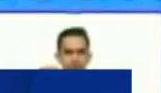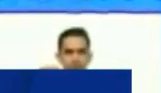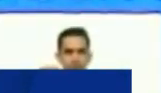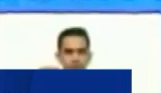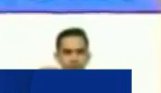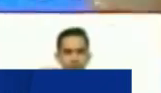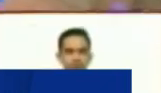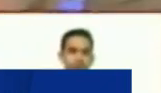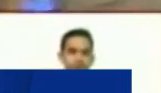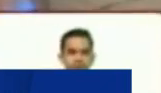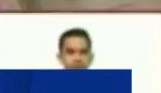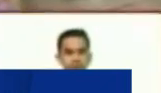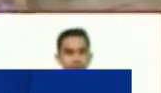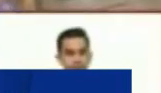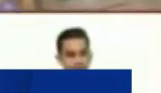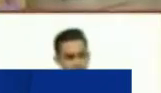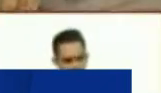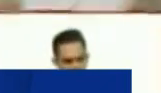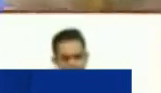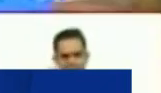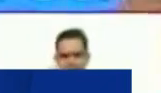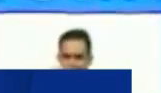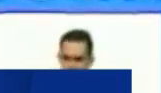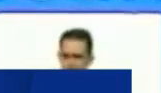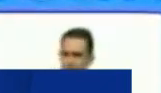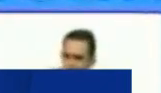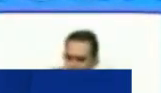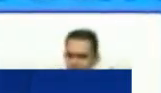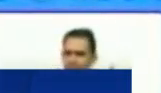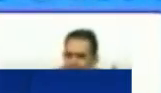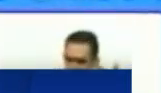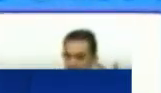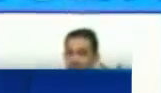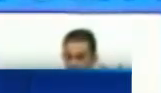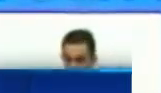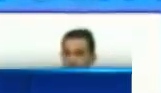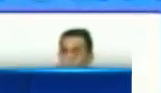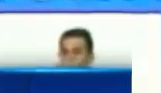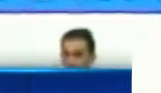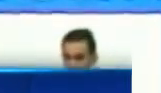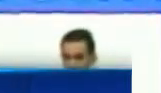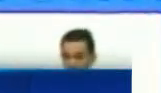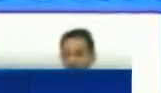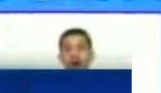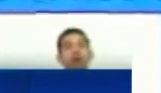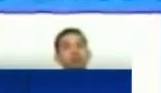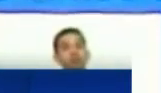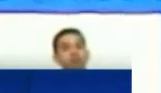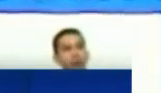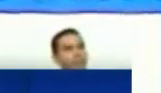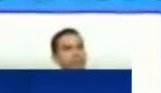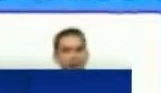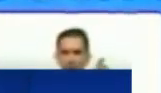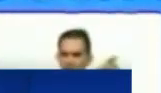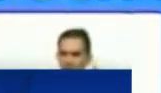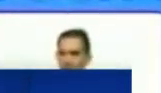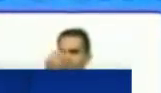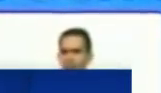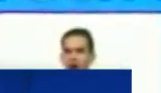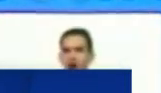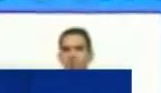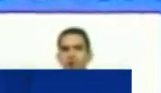Con todos estos resultados, el Fondo Monetario Internacional ha